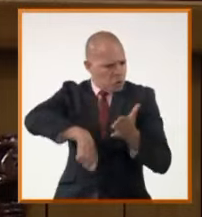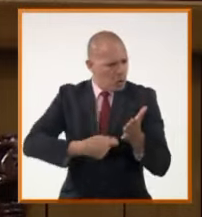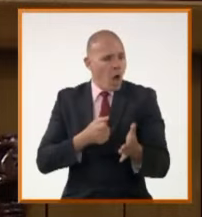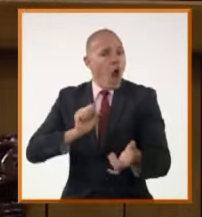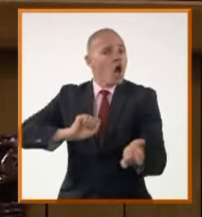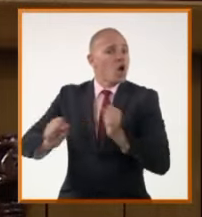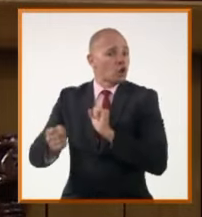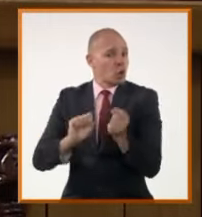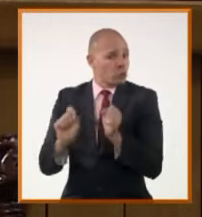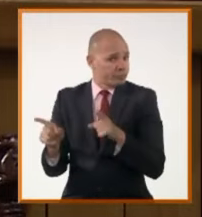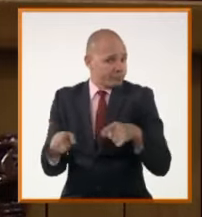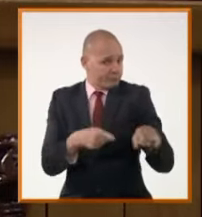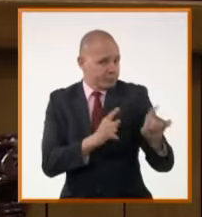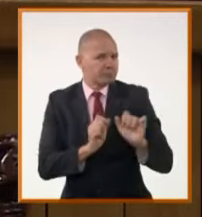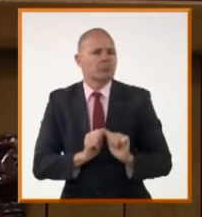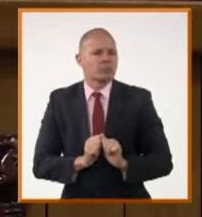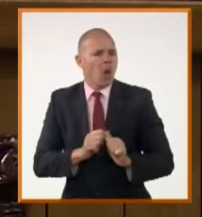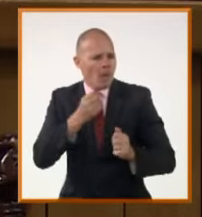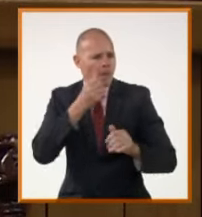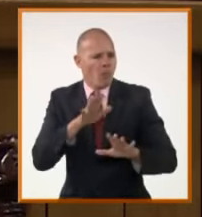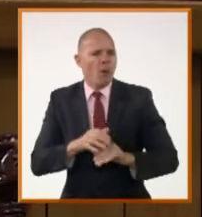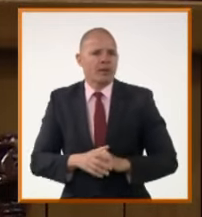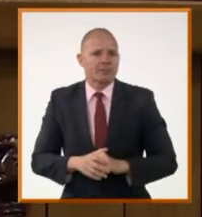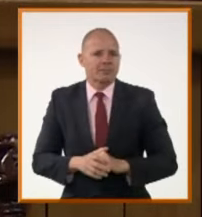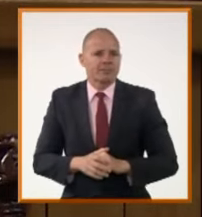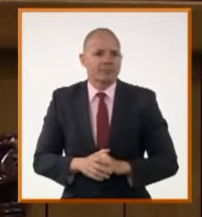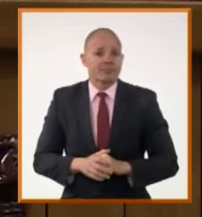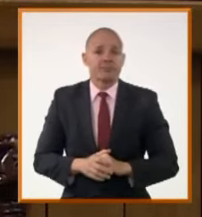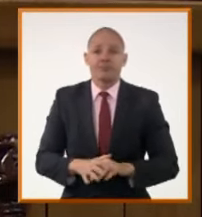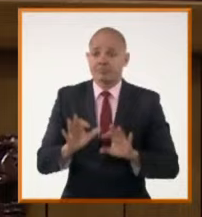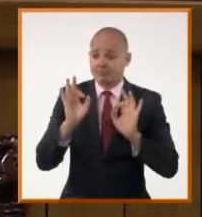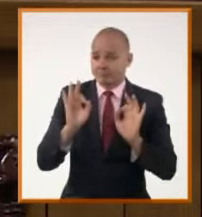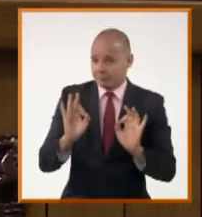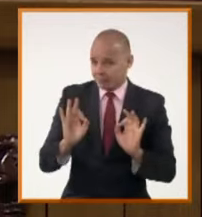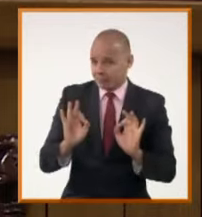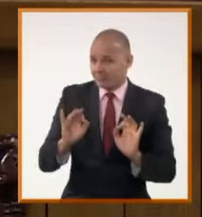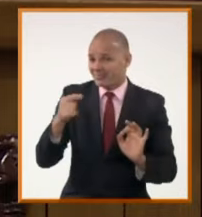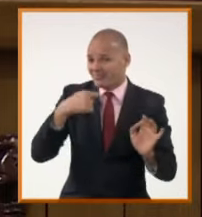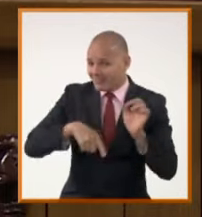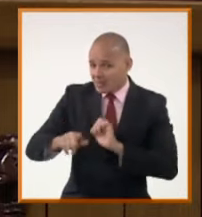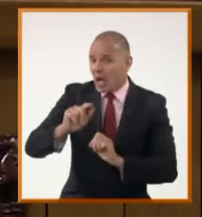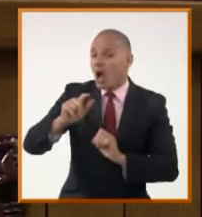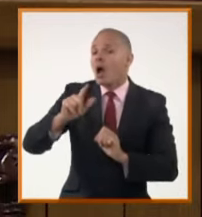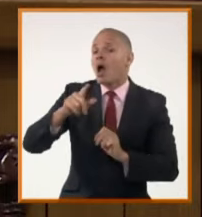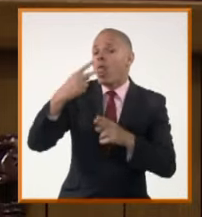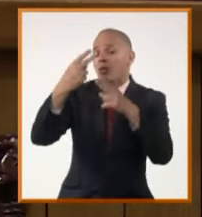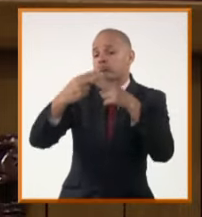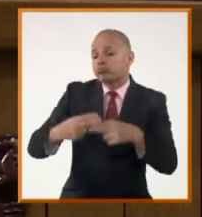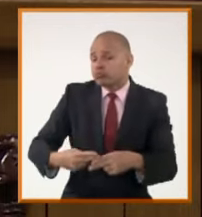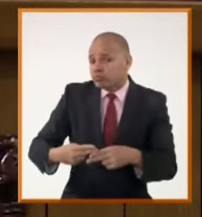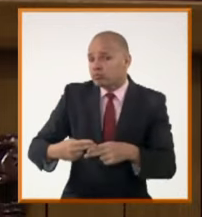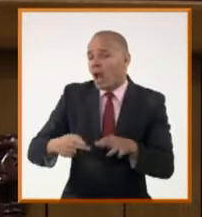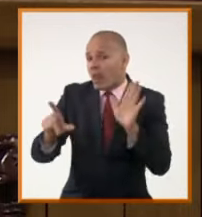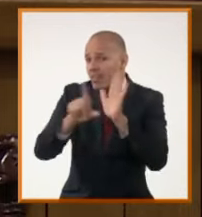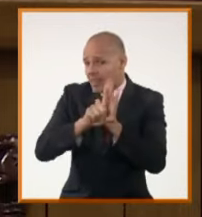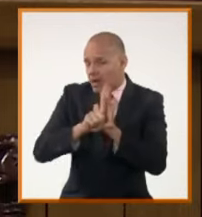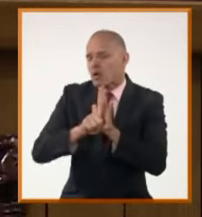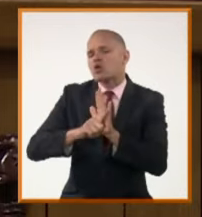importarla. Entonces, eso va conducido en este sentido. Va a salir una nueva lista de las